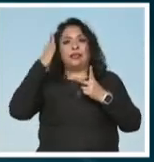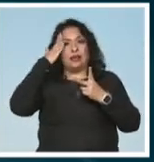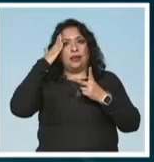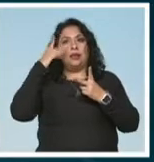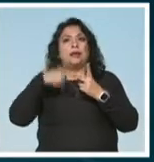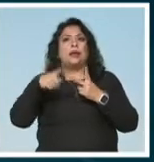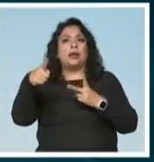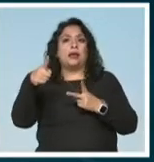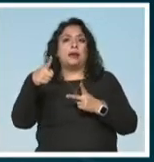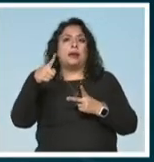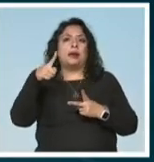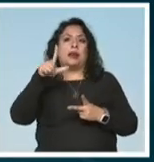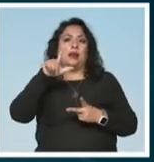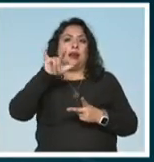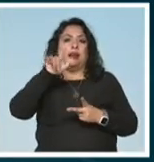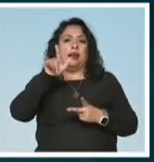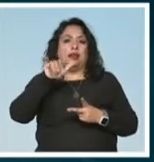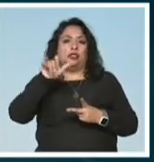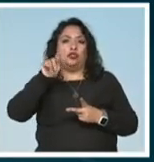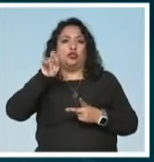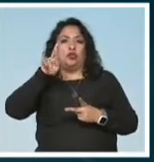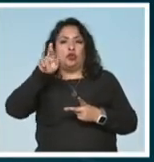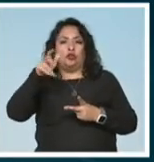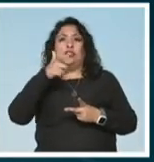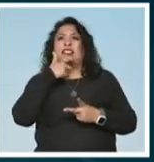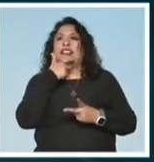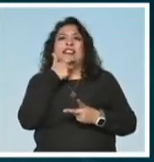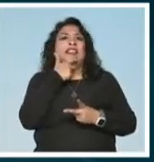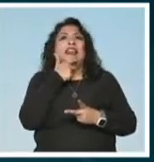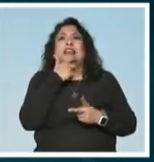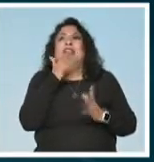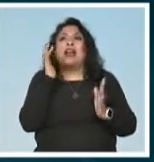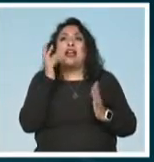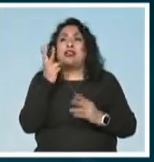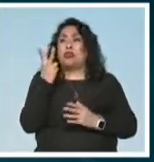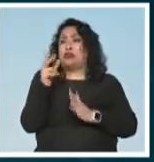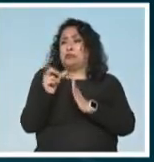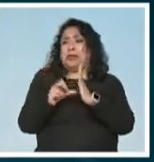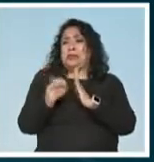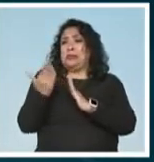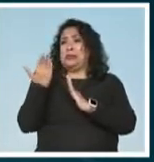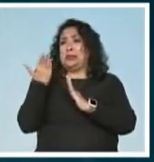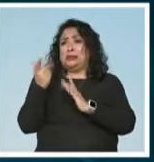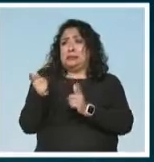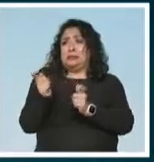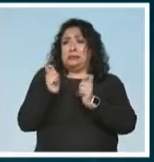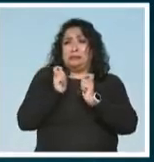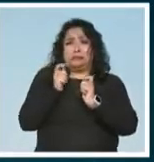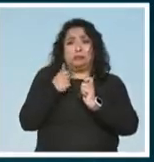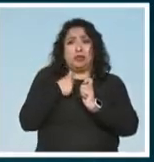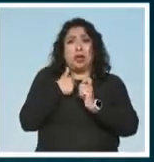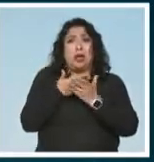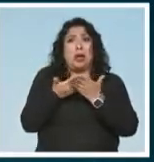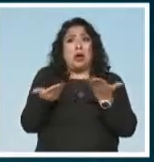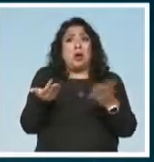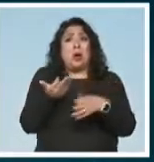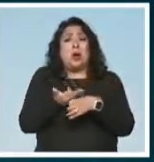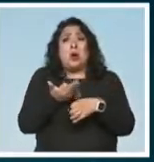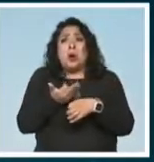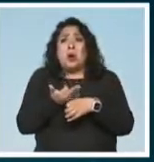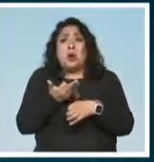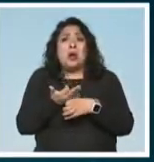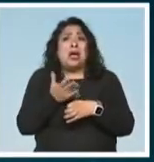encontramos el de la primera ministra Liz Truss del Reino Unido, que no acaba de cumplir ni dos meses en esta posición, cuando ya está